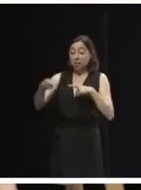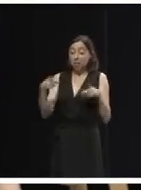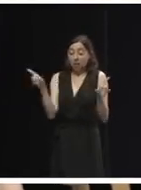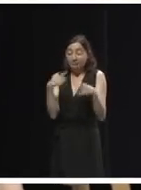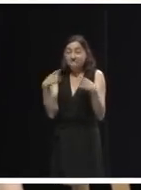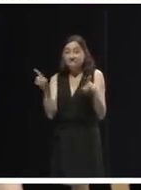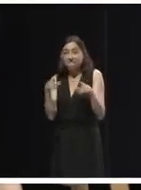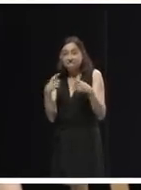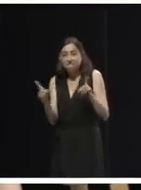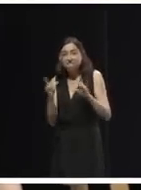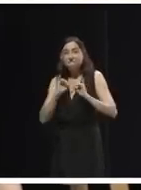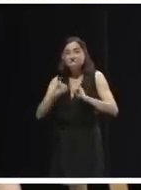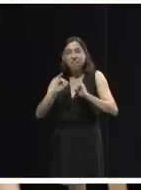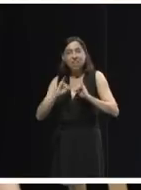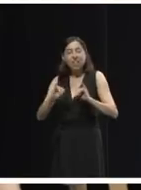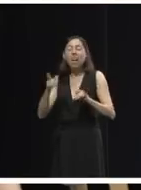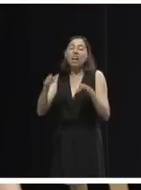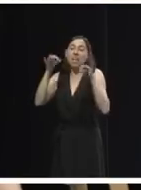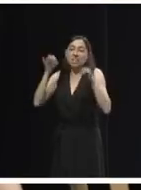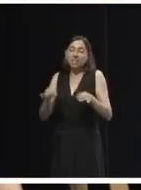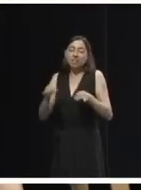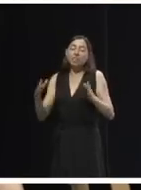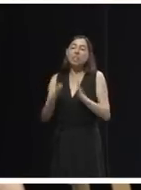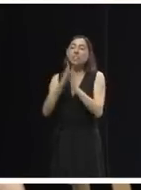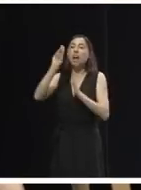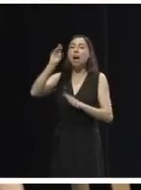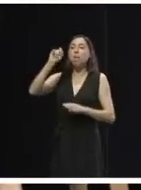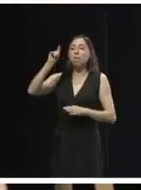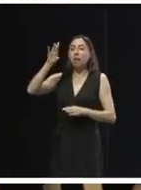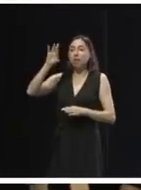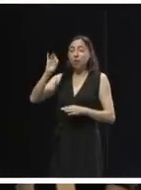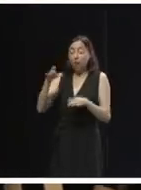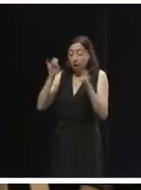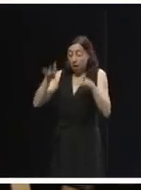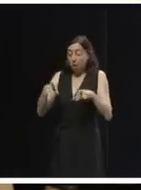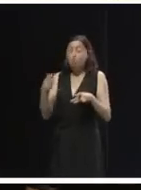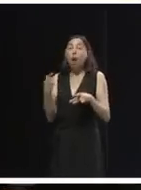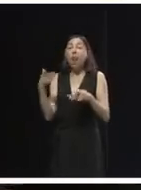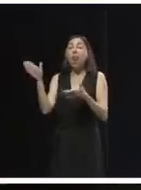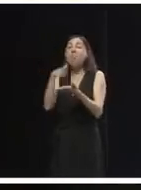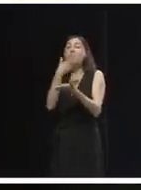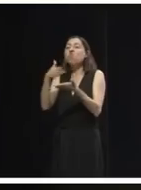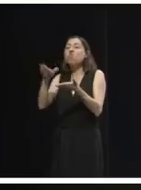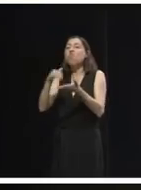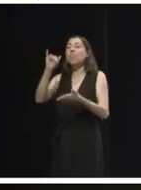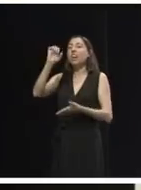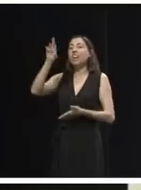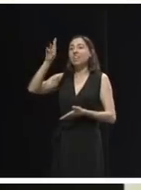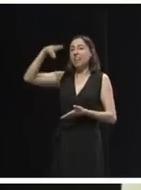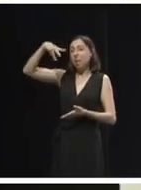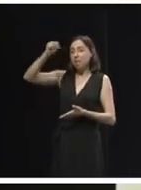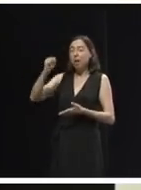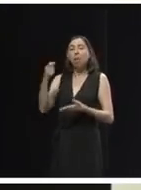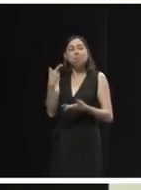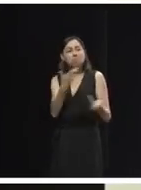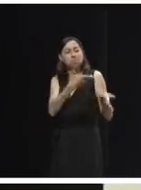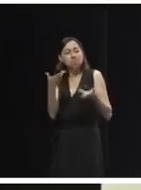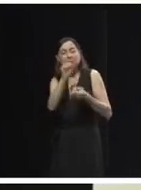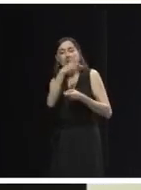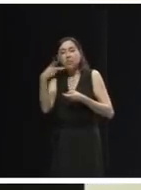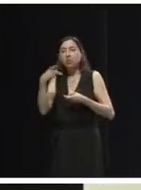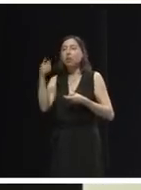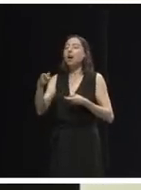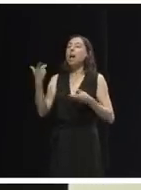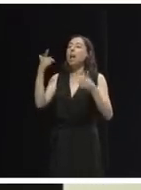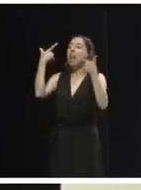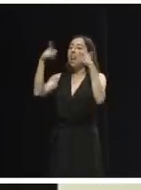y concretamente la de San Pedro, un poco como yerma, pero aquí dio resultado. Se licenció en Derecho en la Universidad